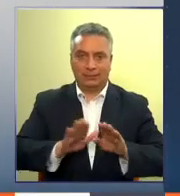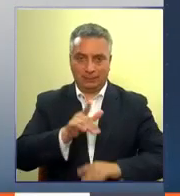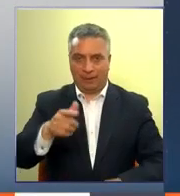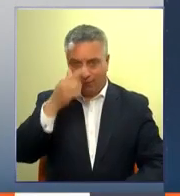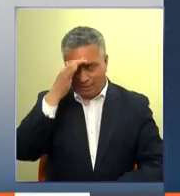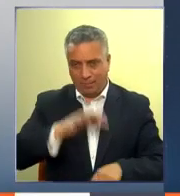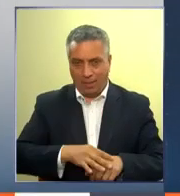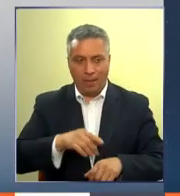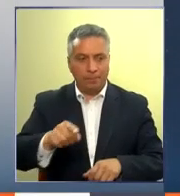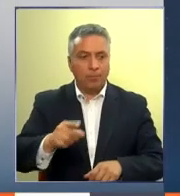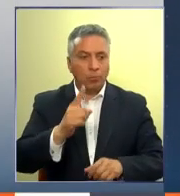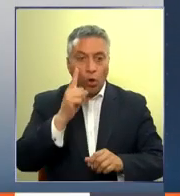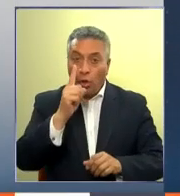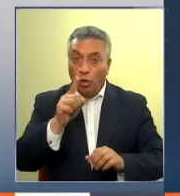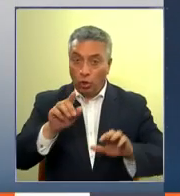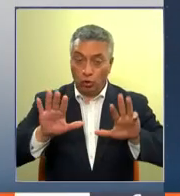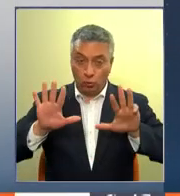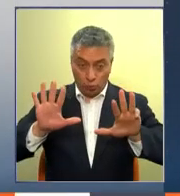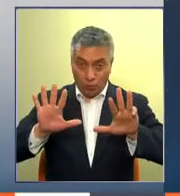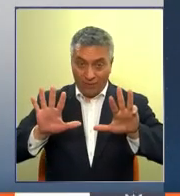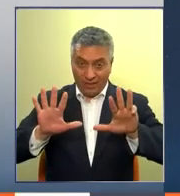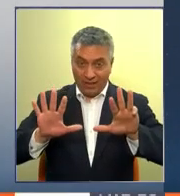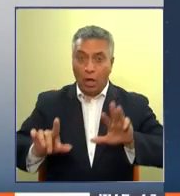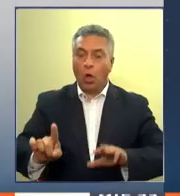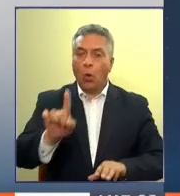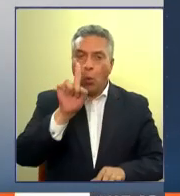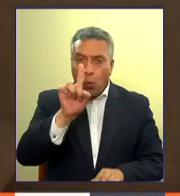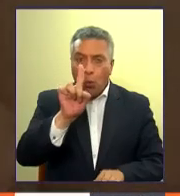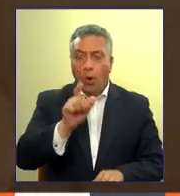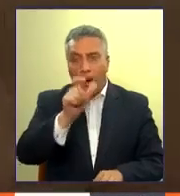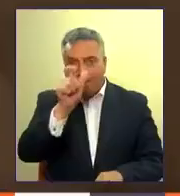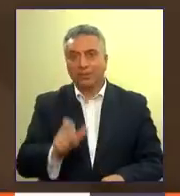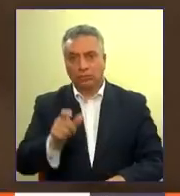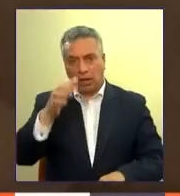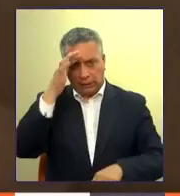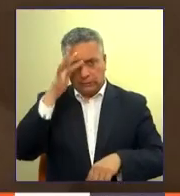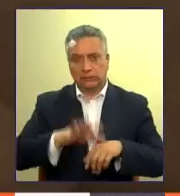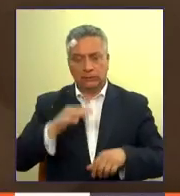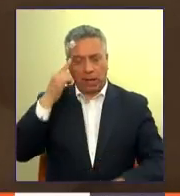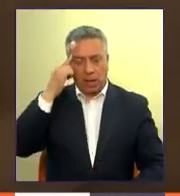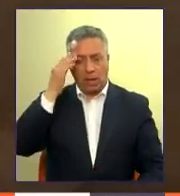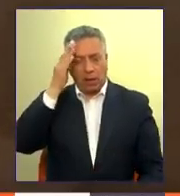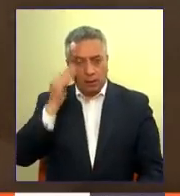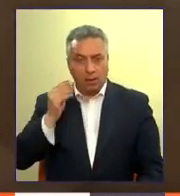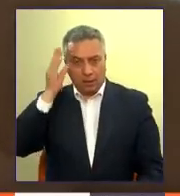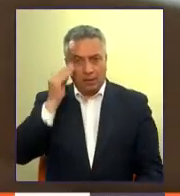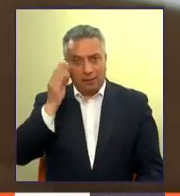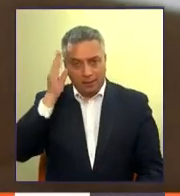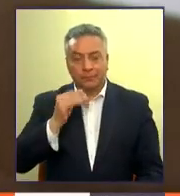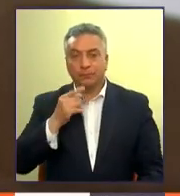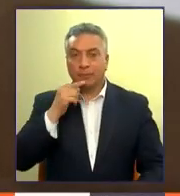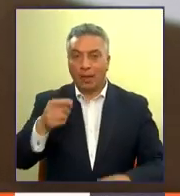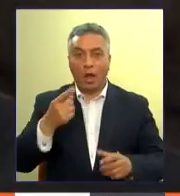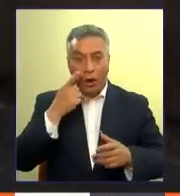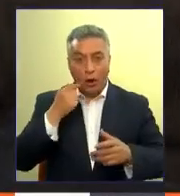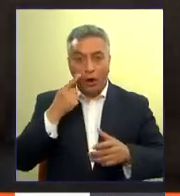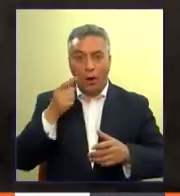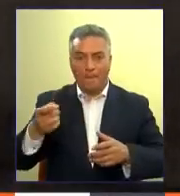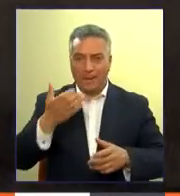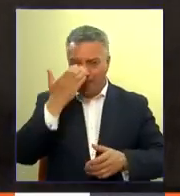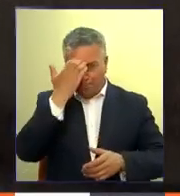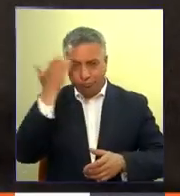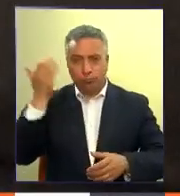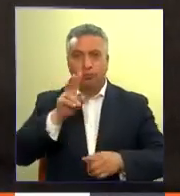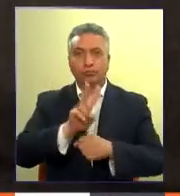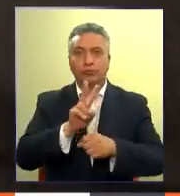mayores de 65 años padece alguna demencia como el Alzheimer, enfermedad que el neurocientífico Ricardo Maccioni, profesor